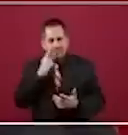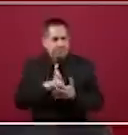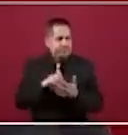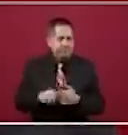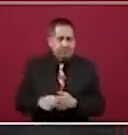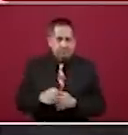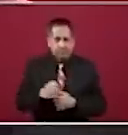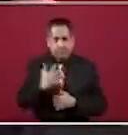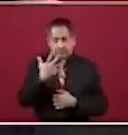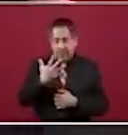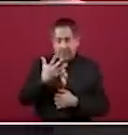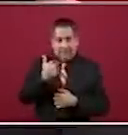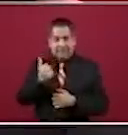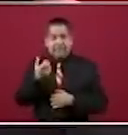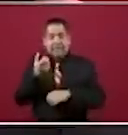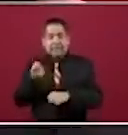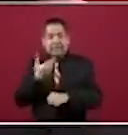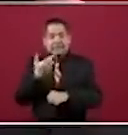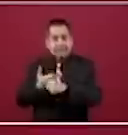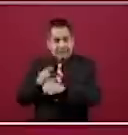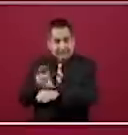5 o 6 secretarios de energía